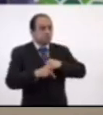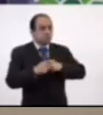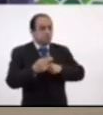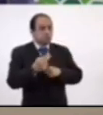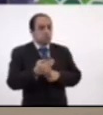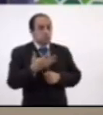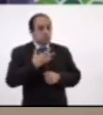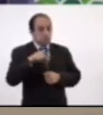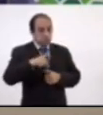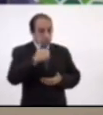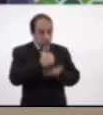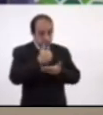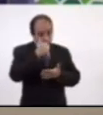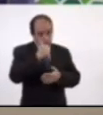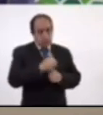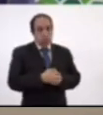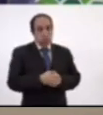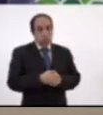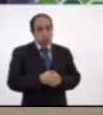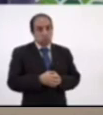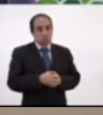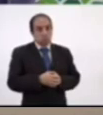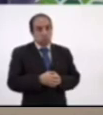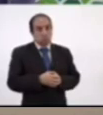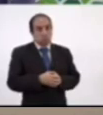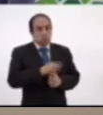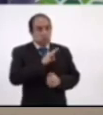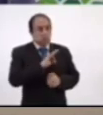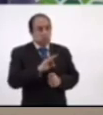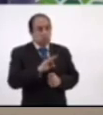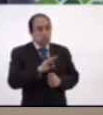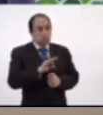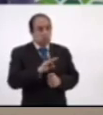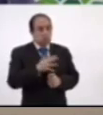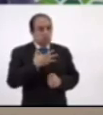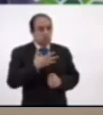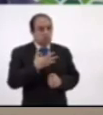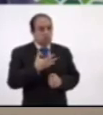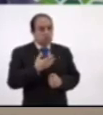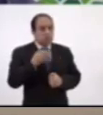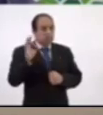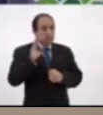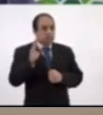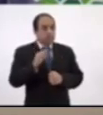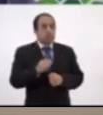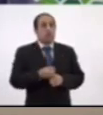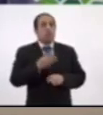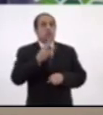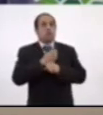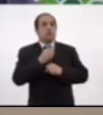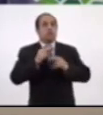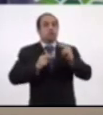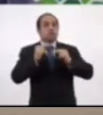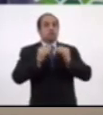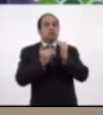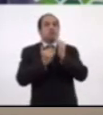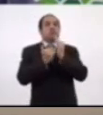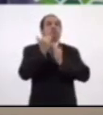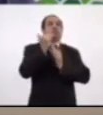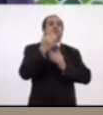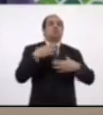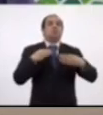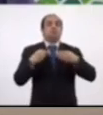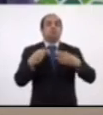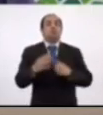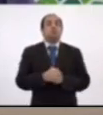aquí en la ciudad para que pudiese llevarnos a una eventual tercera ola de contagios y qué se estará